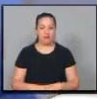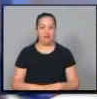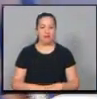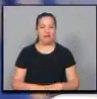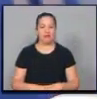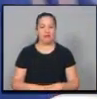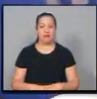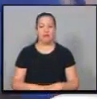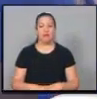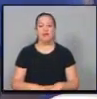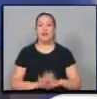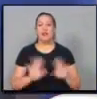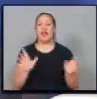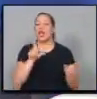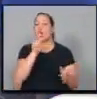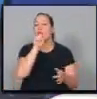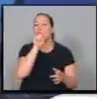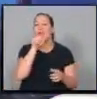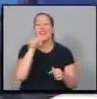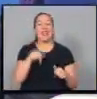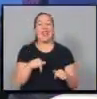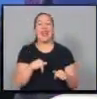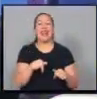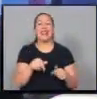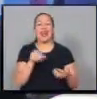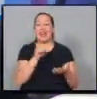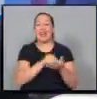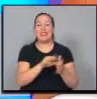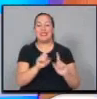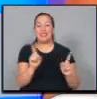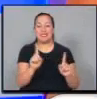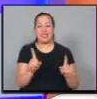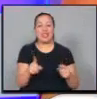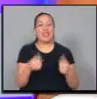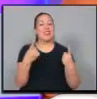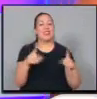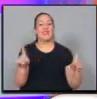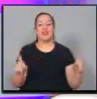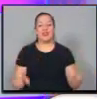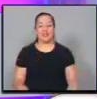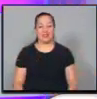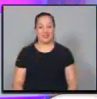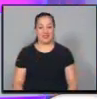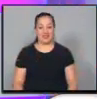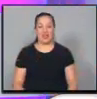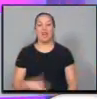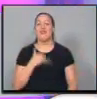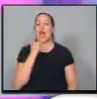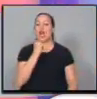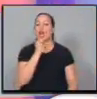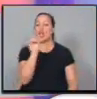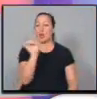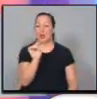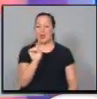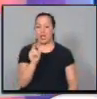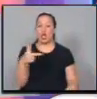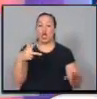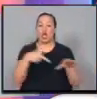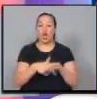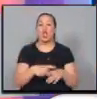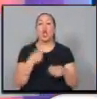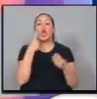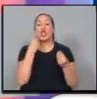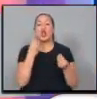No adelante. Pues lo que pasa en Twitter no pasa aquí a la vida. En un ratito. Es otra realidad virtual. Eso lo vamos a contar en un ratito, tras la pausa. El truco